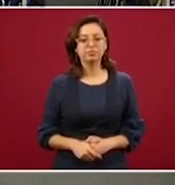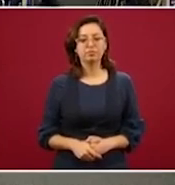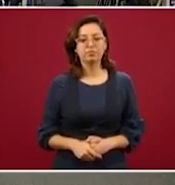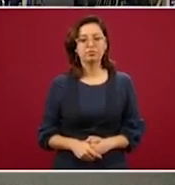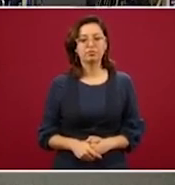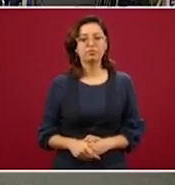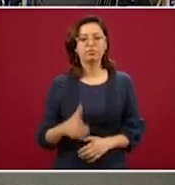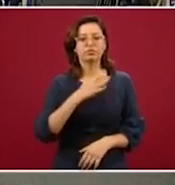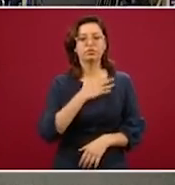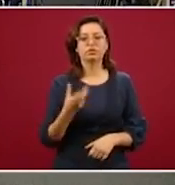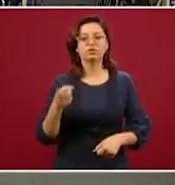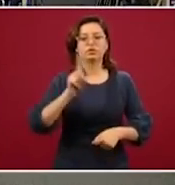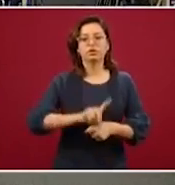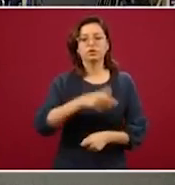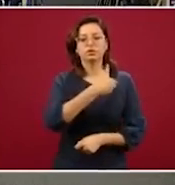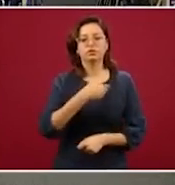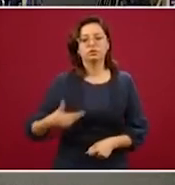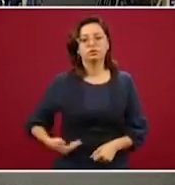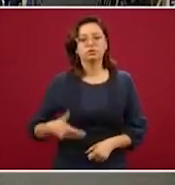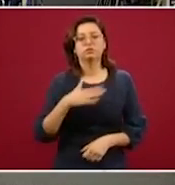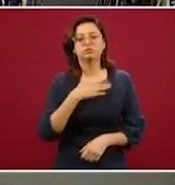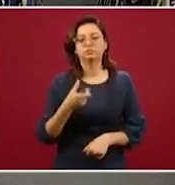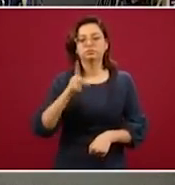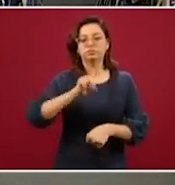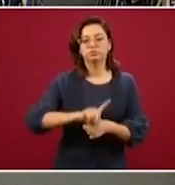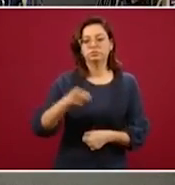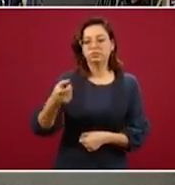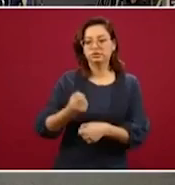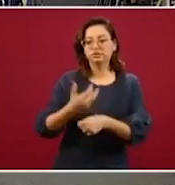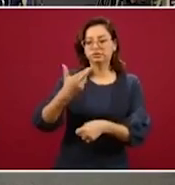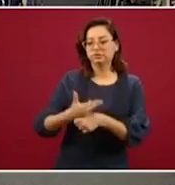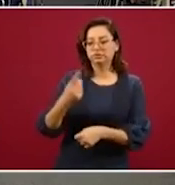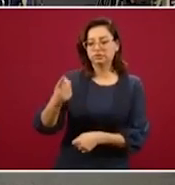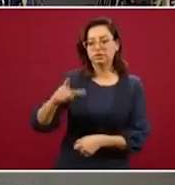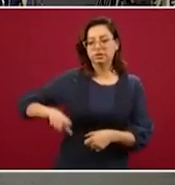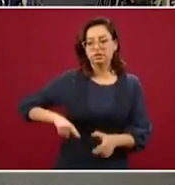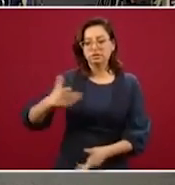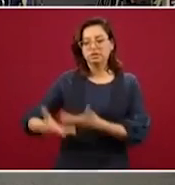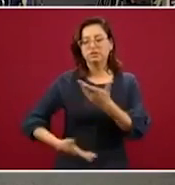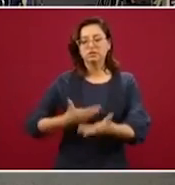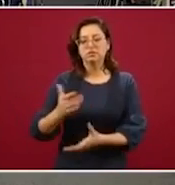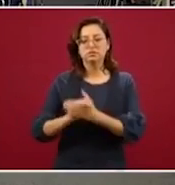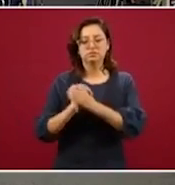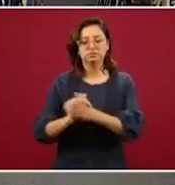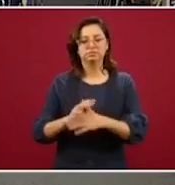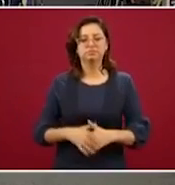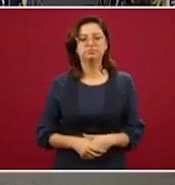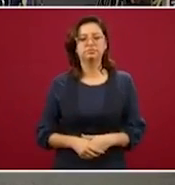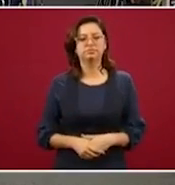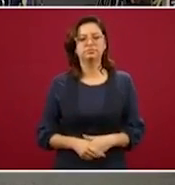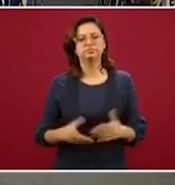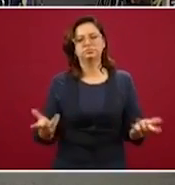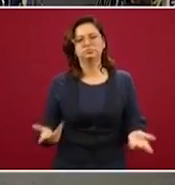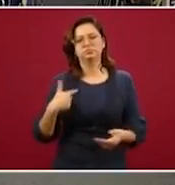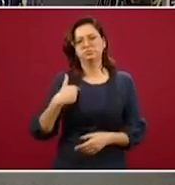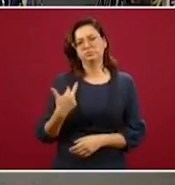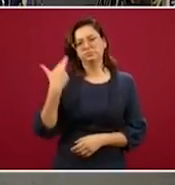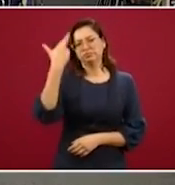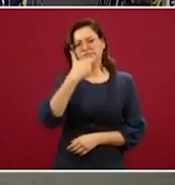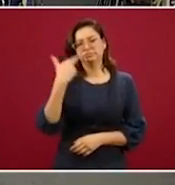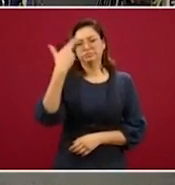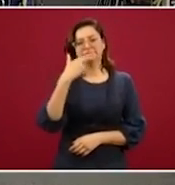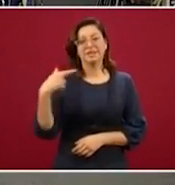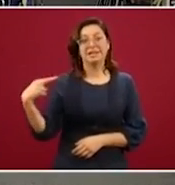Sí, buenos días, señor presidente, buenos días a la secretaria y a la funcionaria de las tandas de bienestar. Revisando a vuelo de pájaro, por supuesto, si